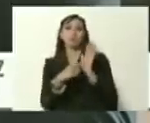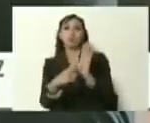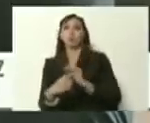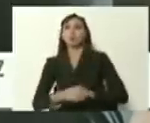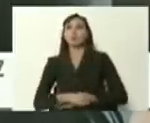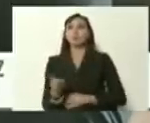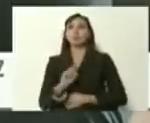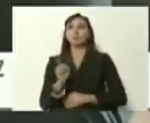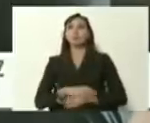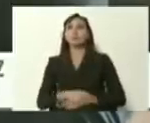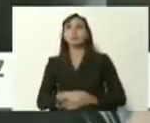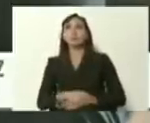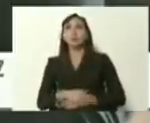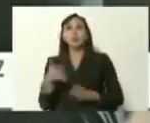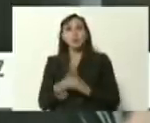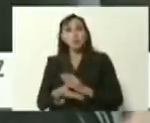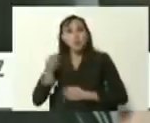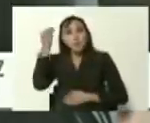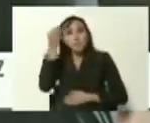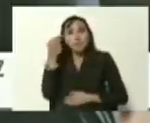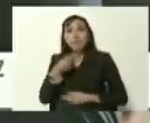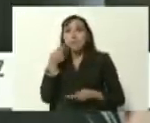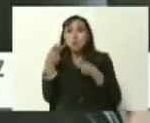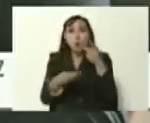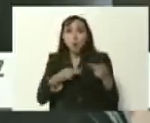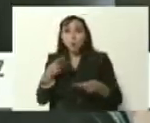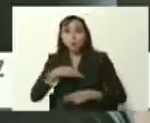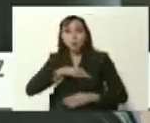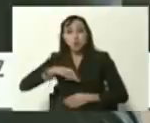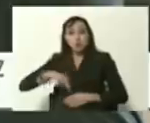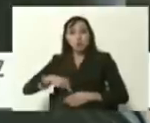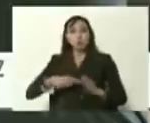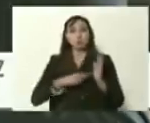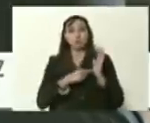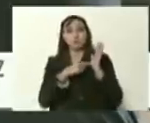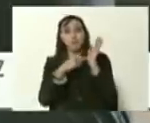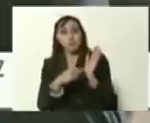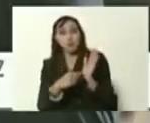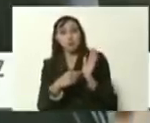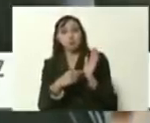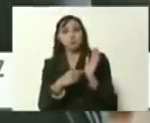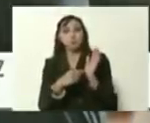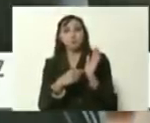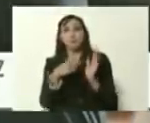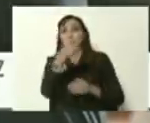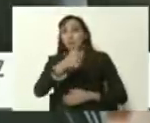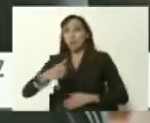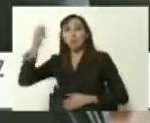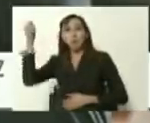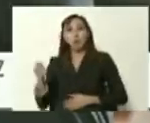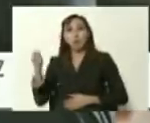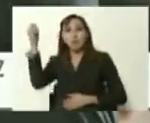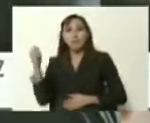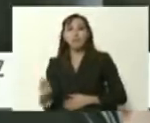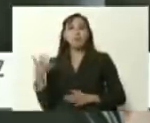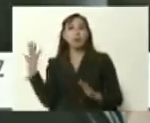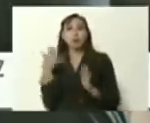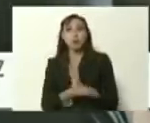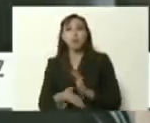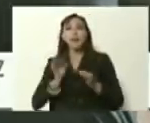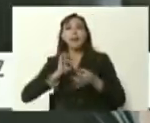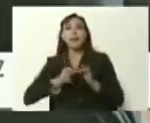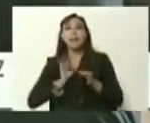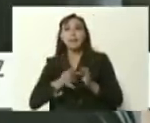allá de un pensamiento político, debemos pasar todos nosotros, ciudadanos diputados, a